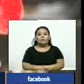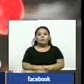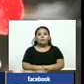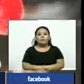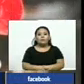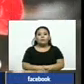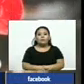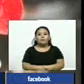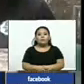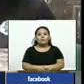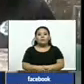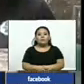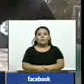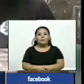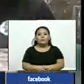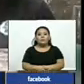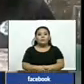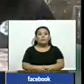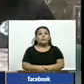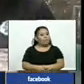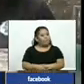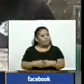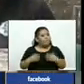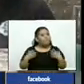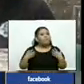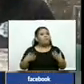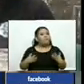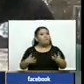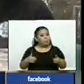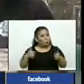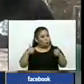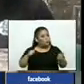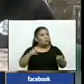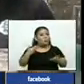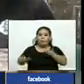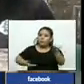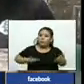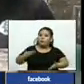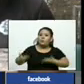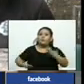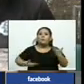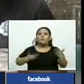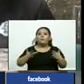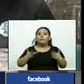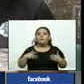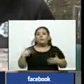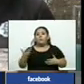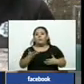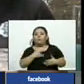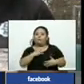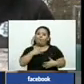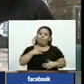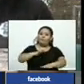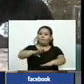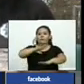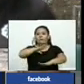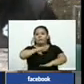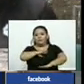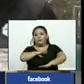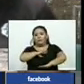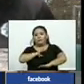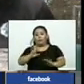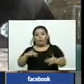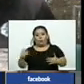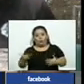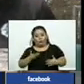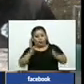La demanda es buena, y nosotros estamos satisfechos, pues, porque nosotros nos